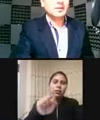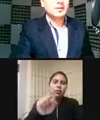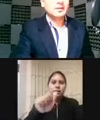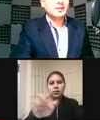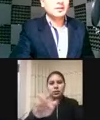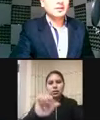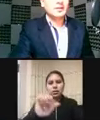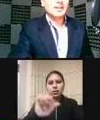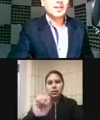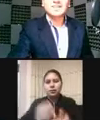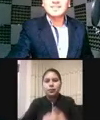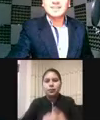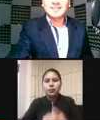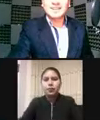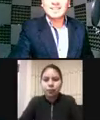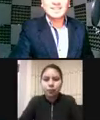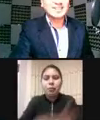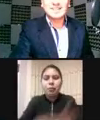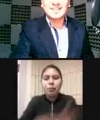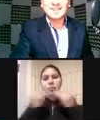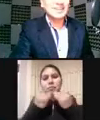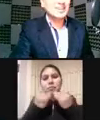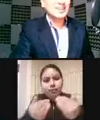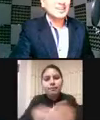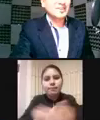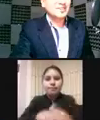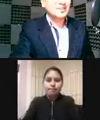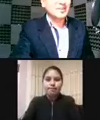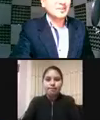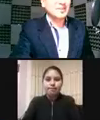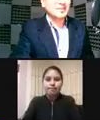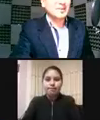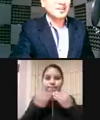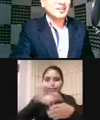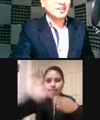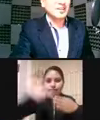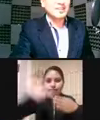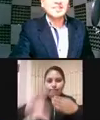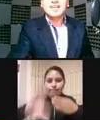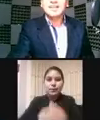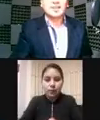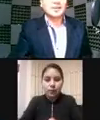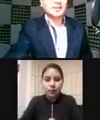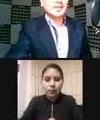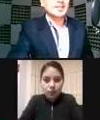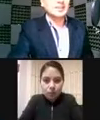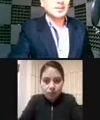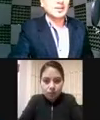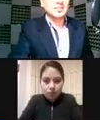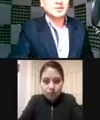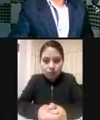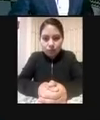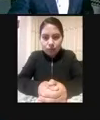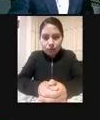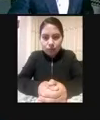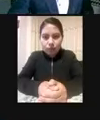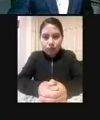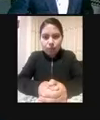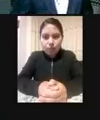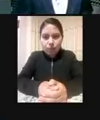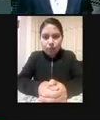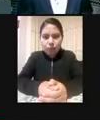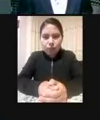fina. Gracias. Gracias, gracias, licenciada. Justamente vamos a habilitar, gracias, y recordarles a todas las personas